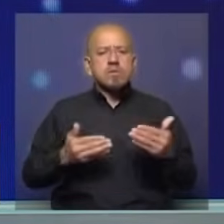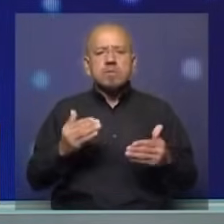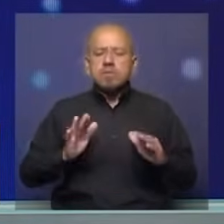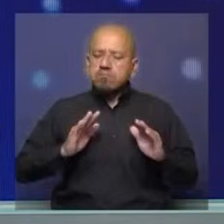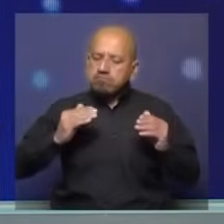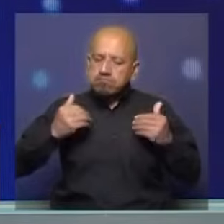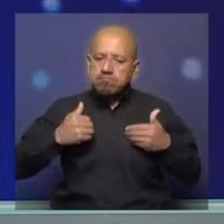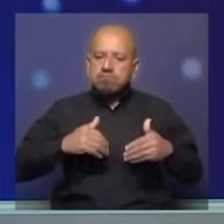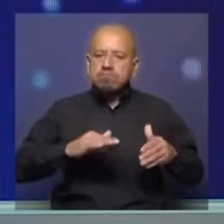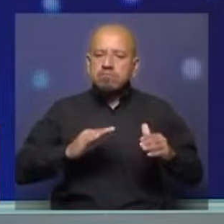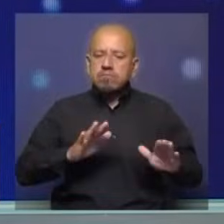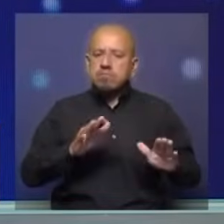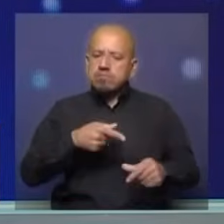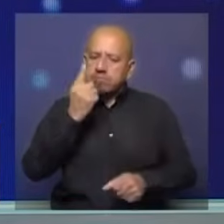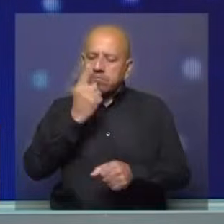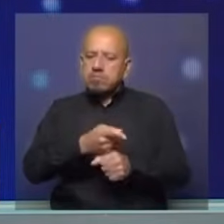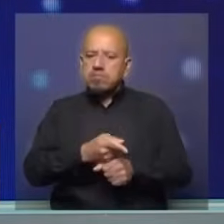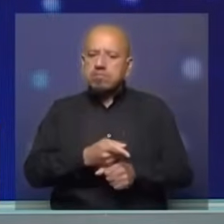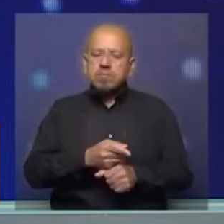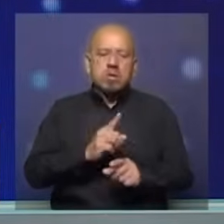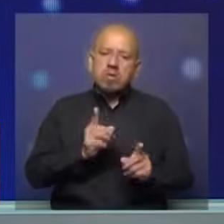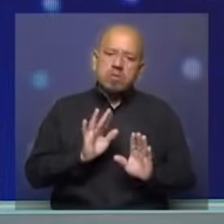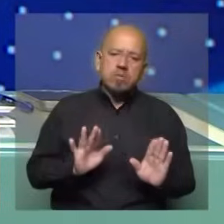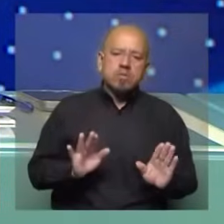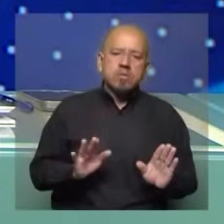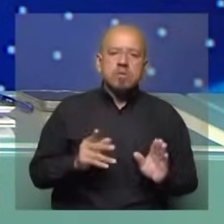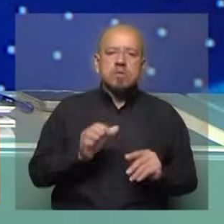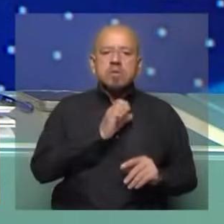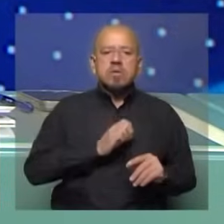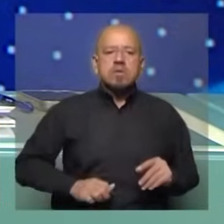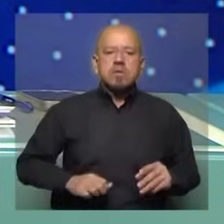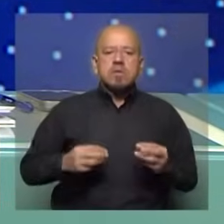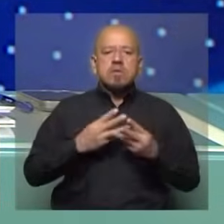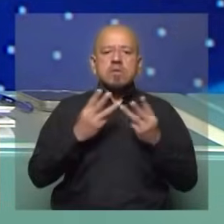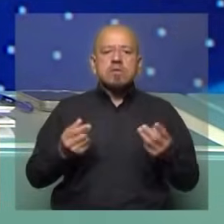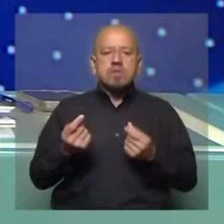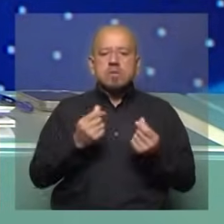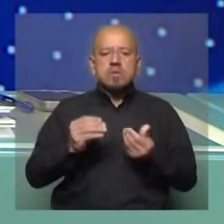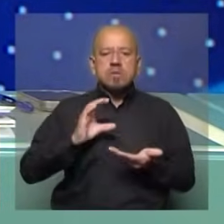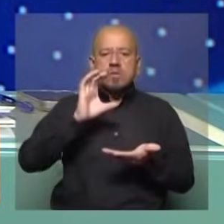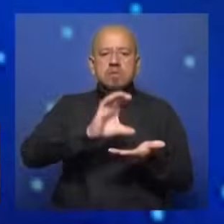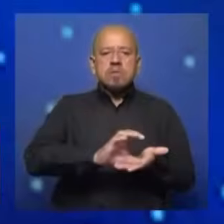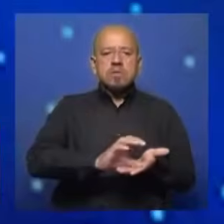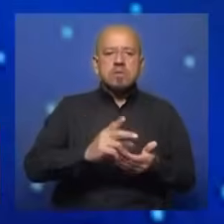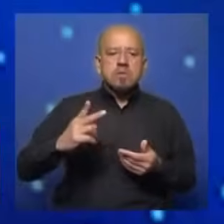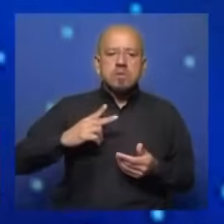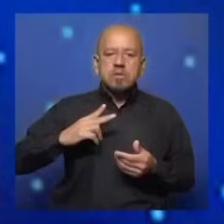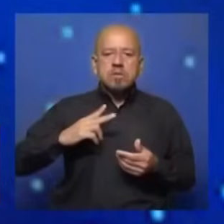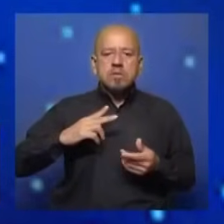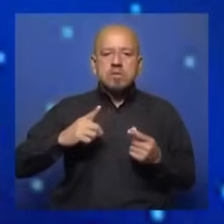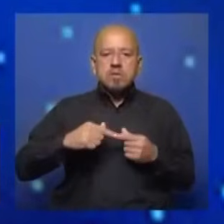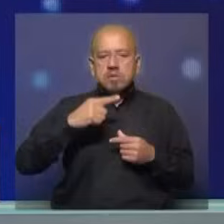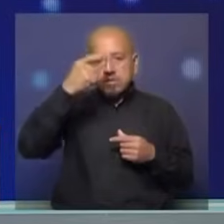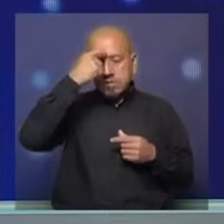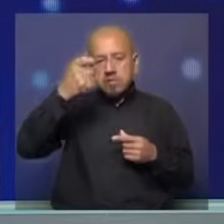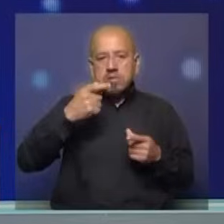agenda, porque la ciencia... Bueno, ahí es el Estado en general el que pone dinero para darle libertad. Los privados, cuando ponen dinero para la ciencia...